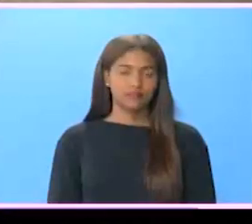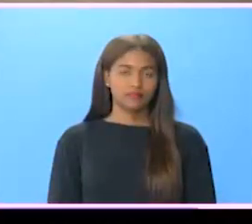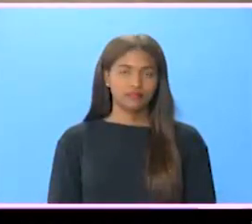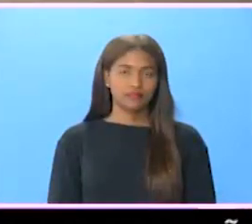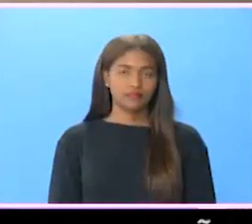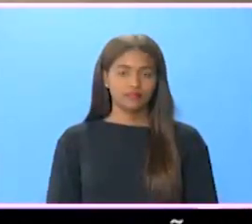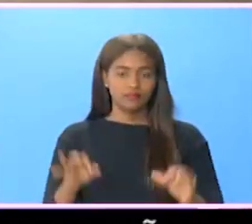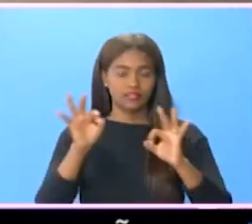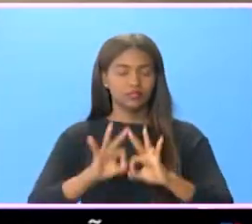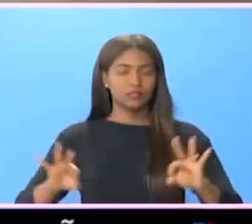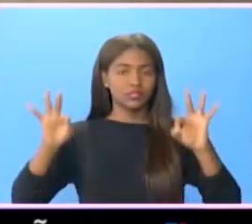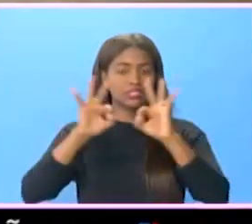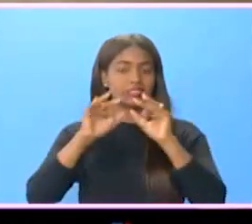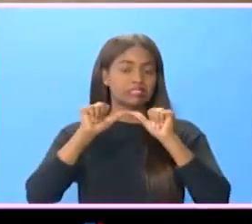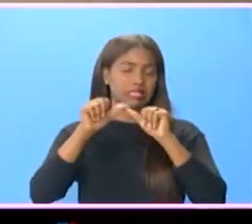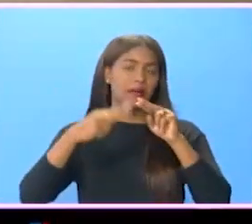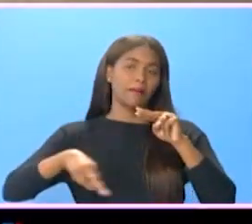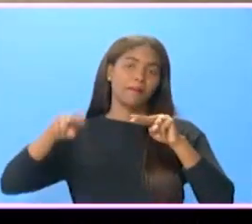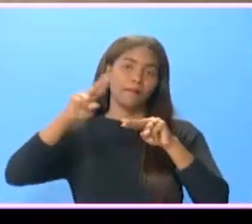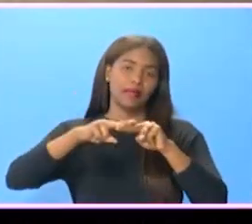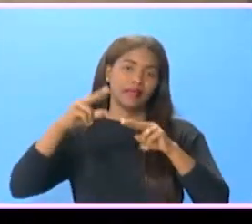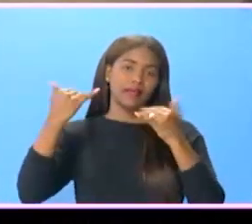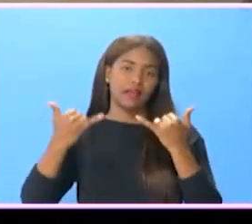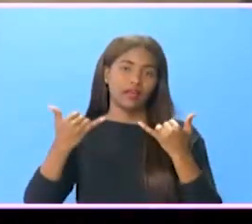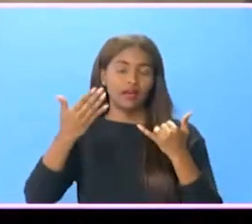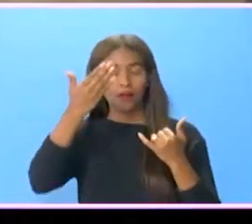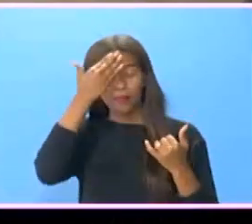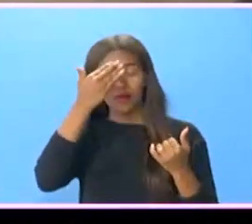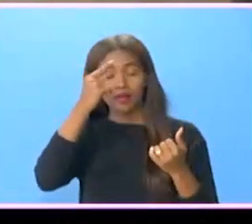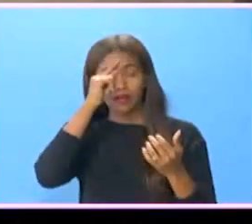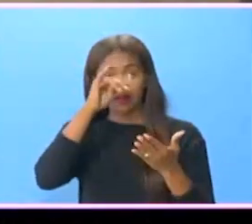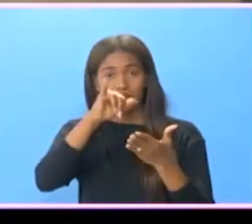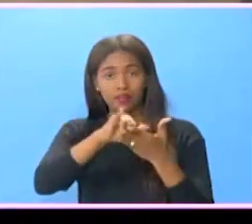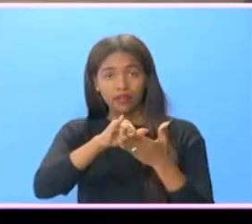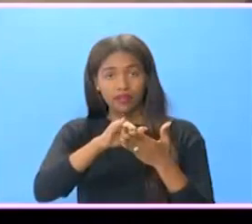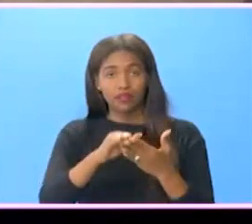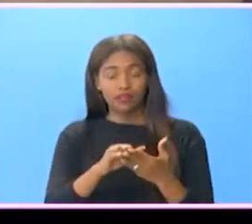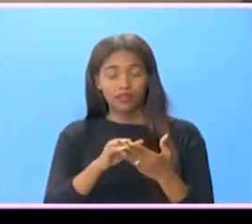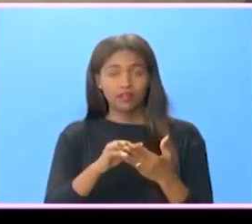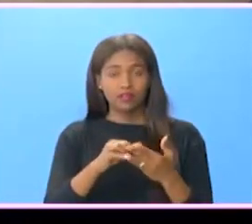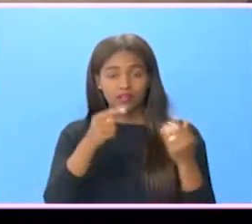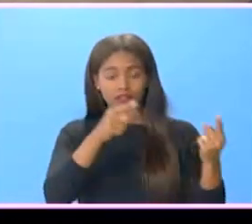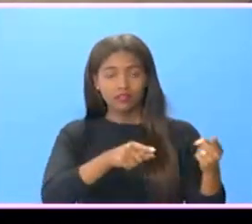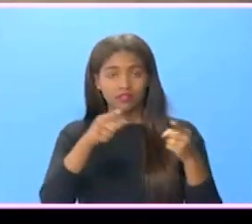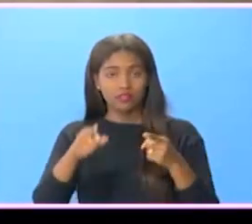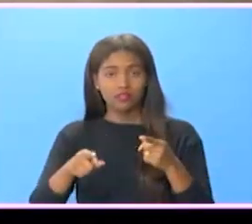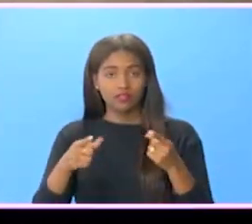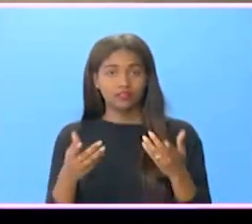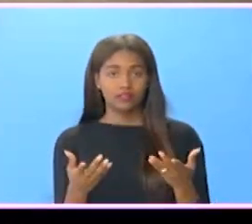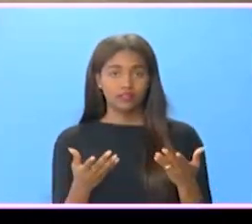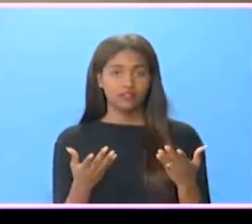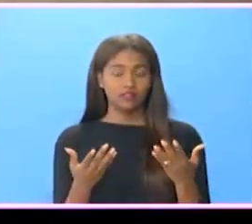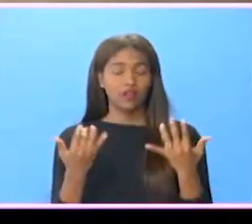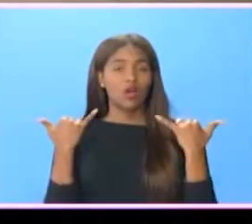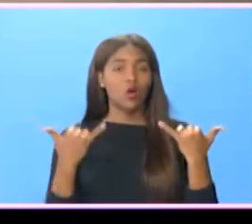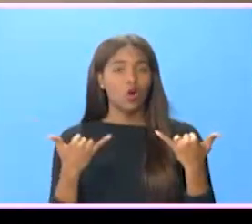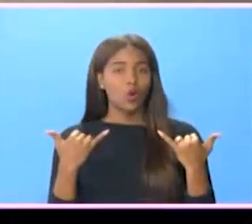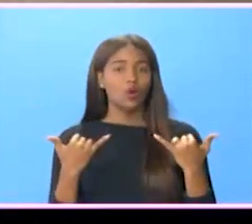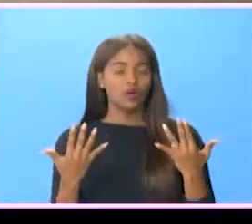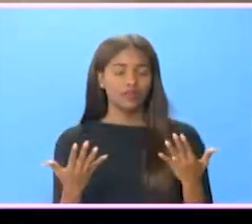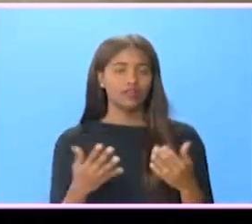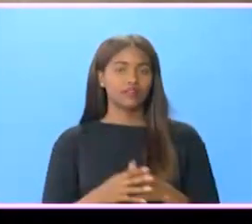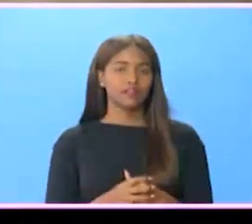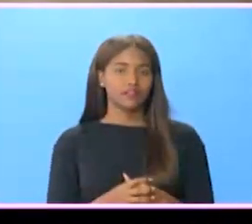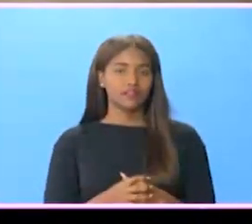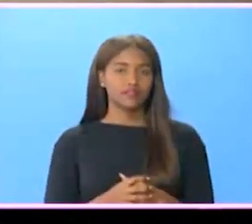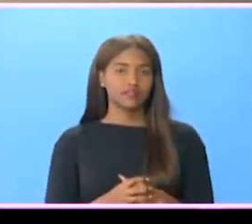Sigue creciendo a pesar de todas esas cosas, porque como he dicho, una de las prioridades del ser humano hoy es viajar.